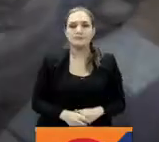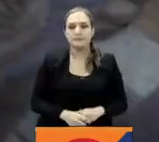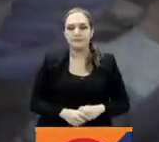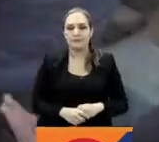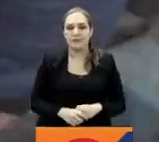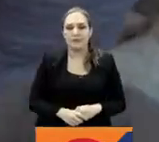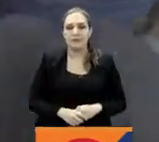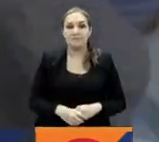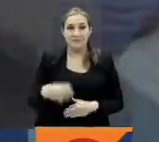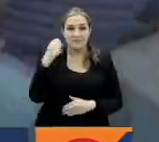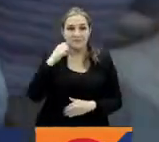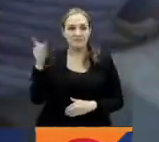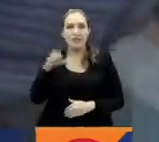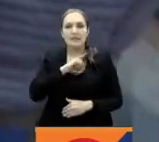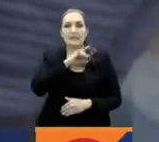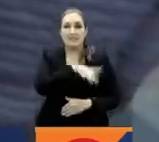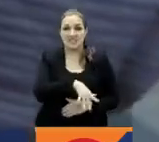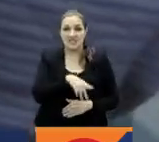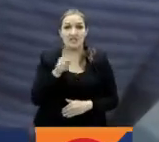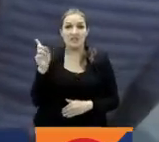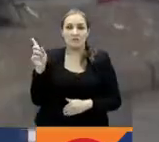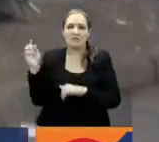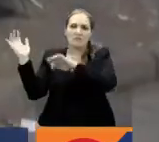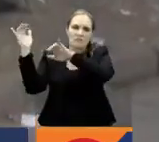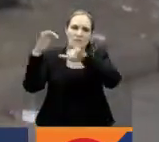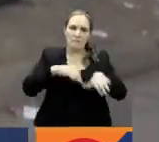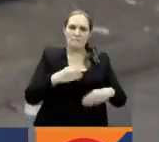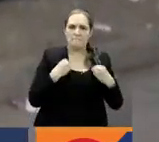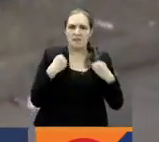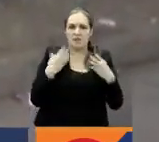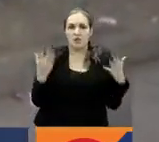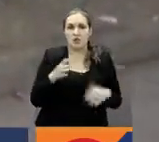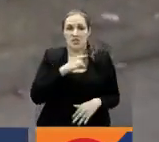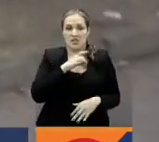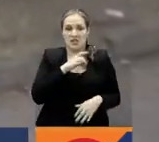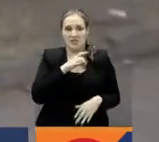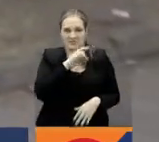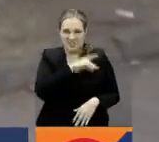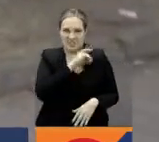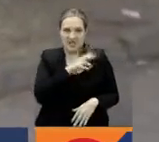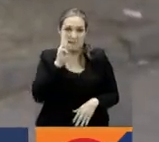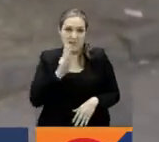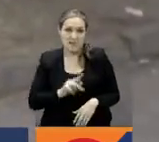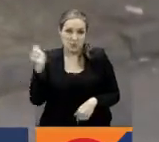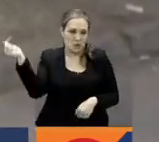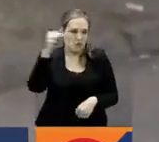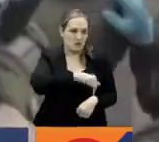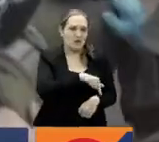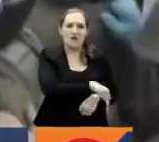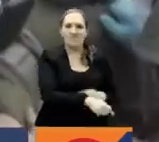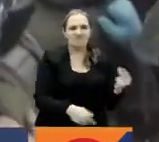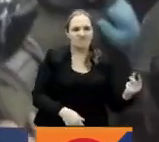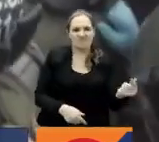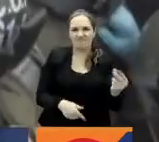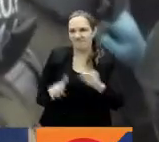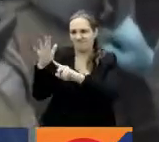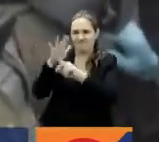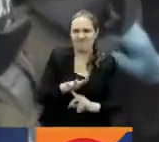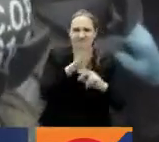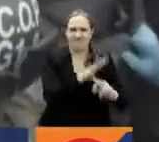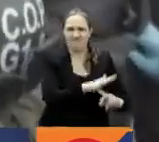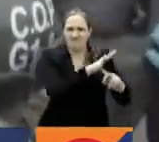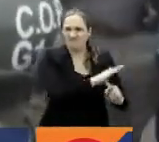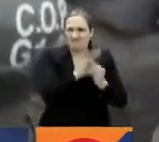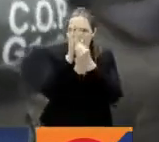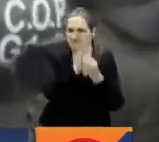Las recientes reacciones a la diáspora venezolana que ha permeado a todo el continente, principalmente el Cono Sur, consecuencia de la